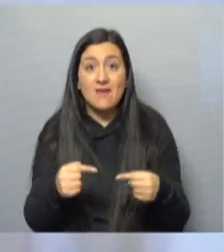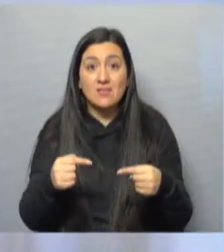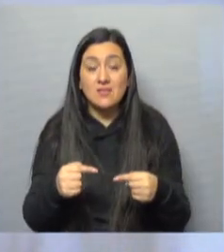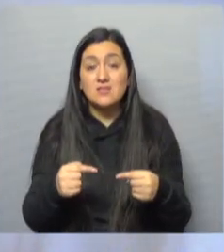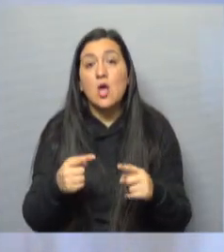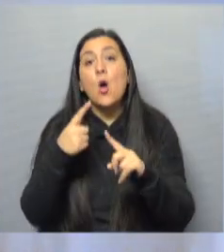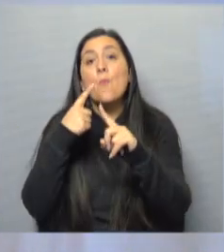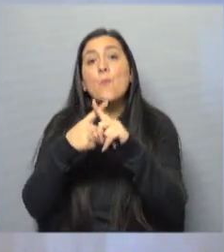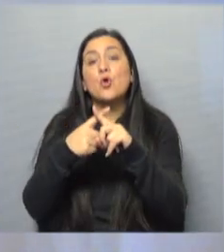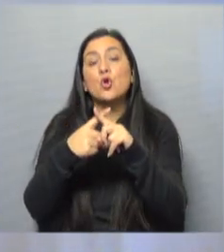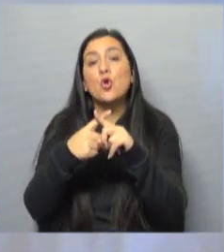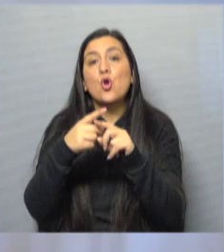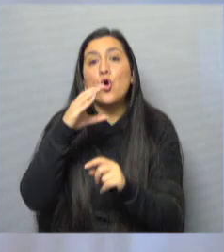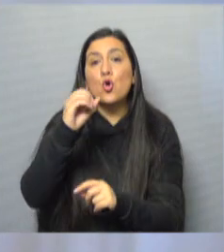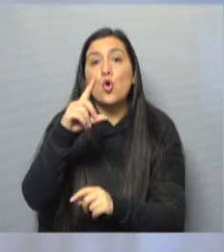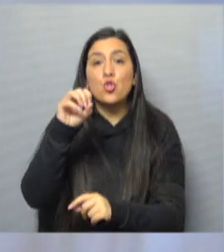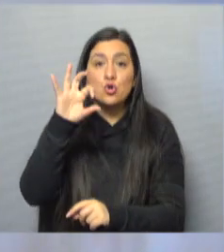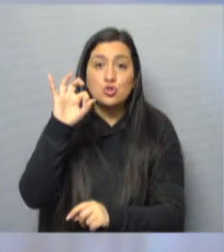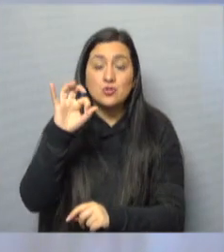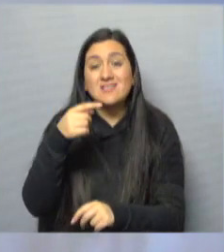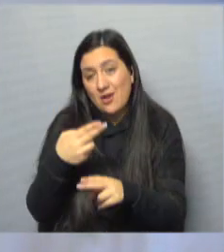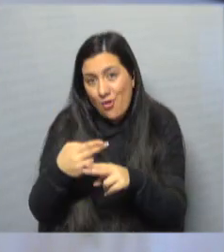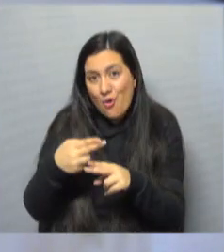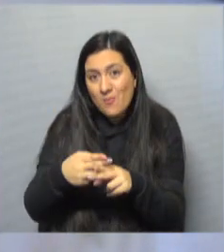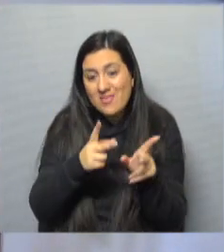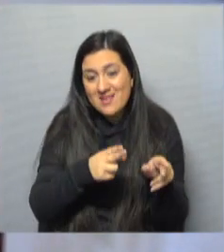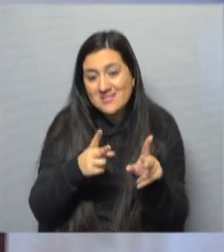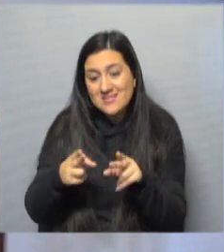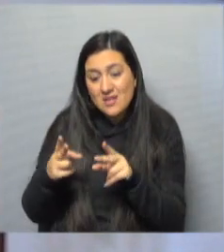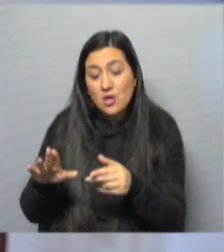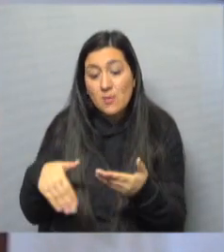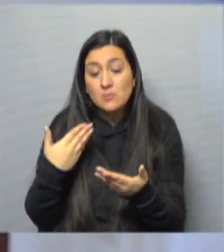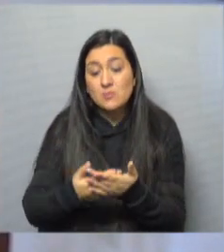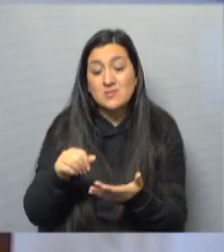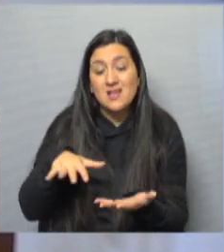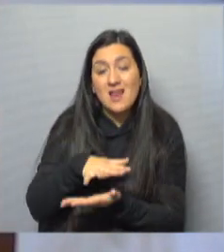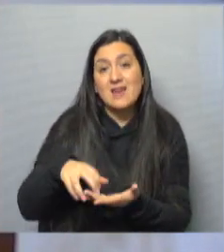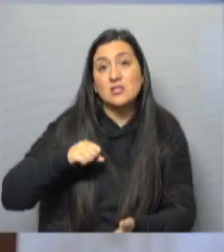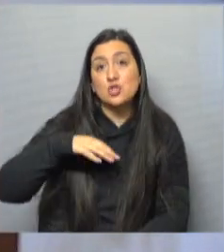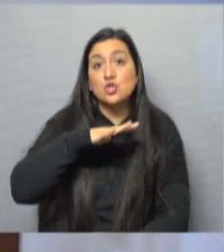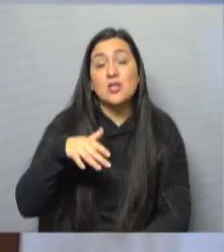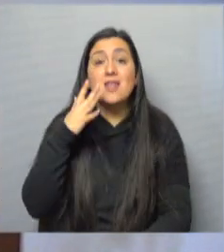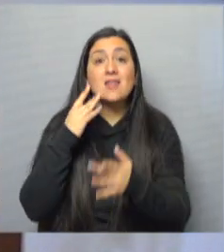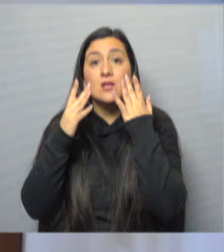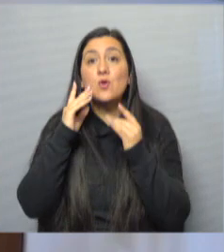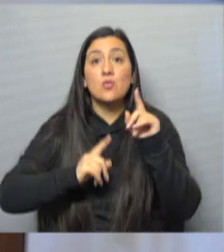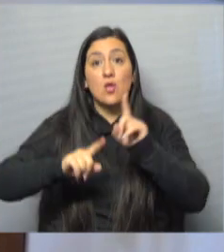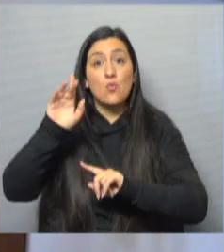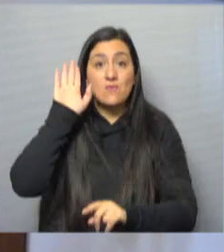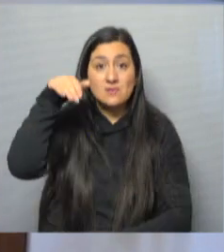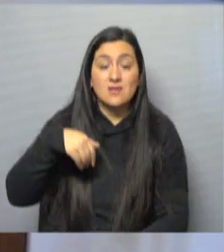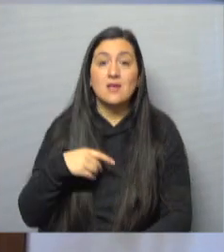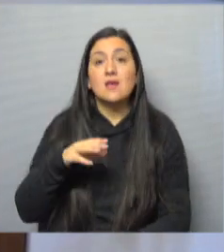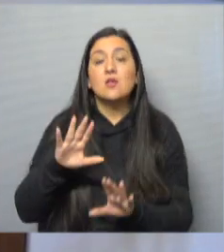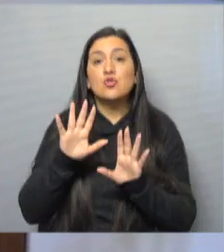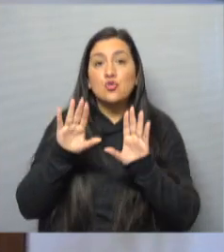que así se llama este ciclo que propusimos desde el área social y artística de la universidad de la república y encuentran toda la información en